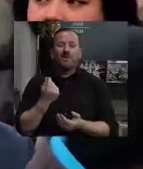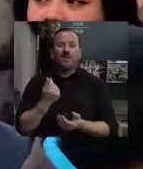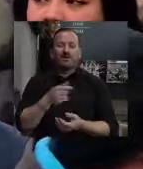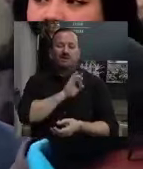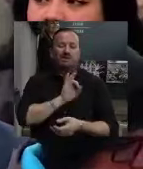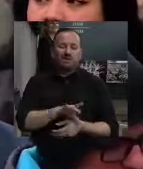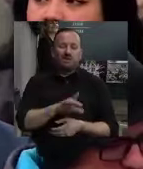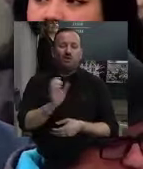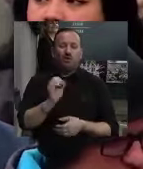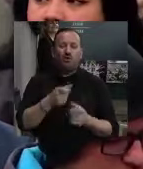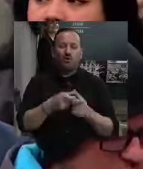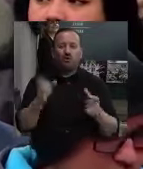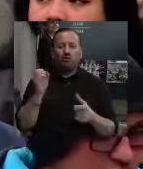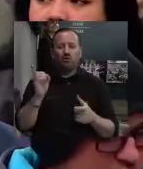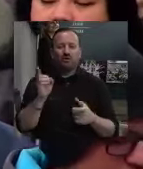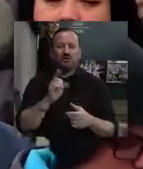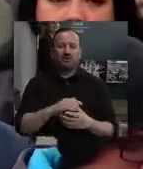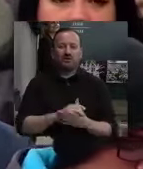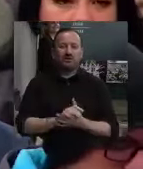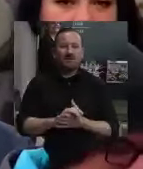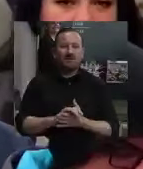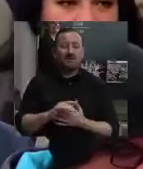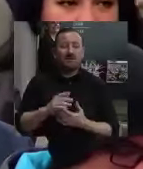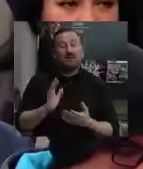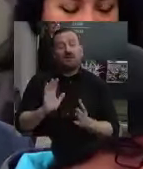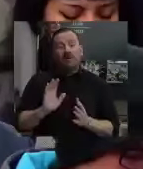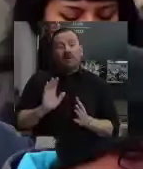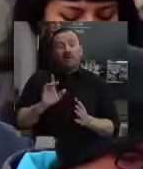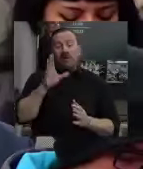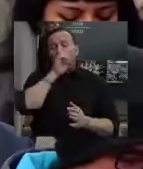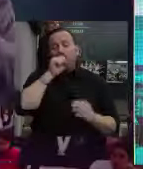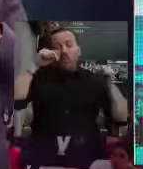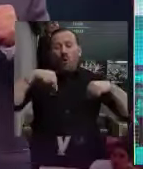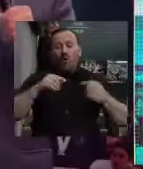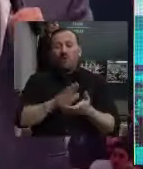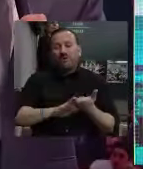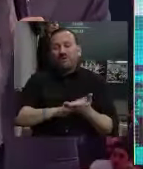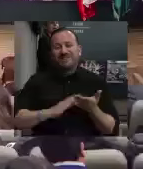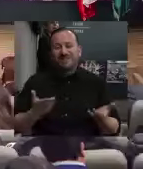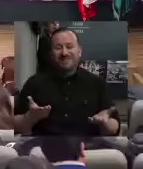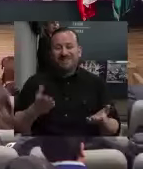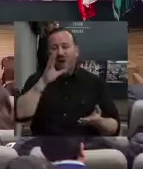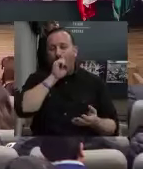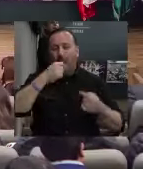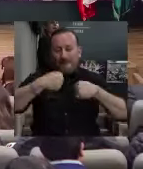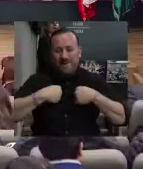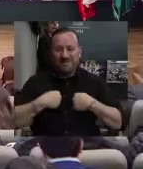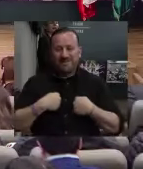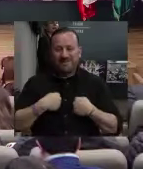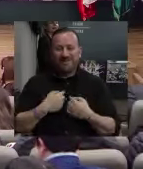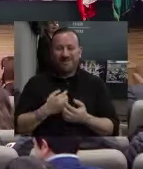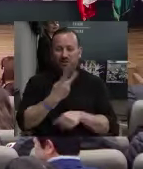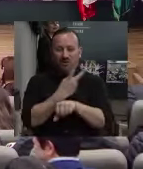chilenos o en dólares e Depende lo que se hoy aguantarme Ese es el trabajo peor me vas a aguantar dos